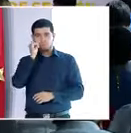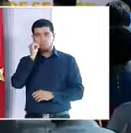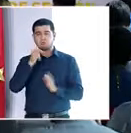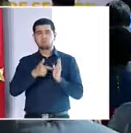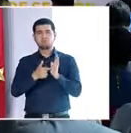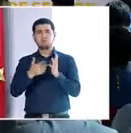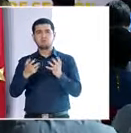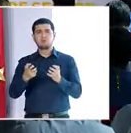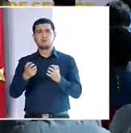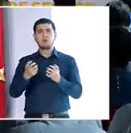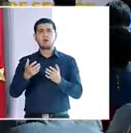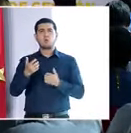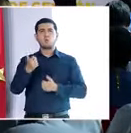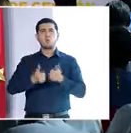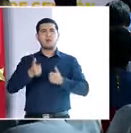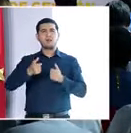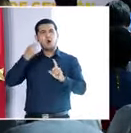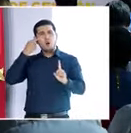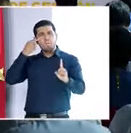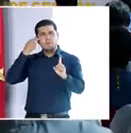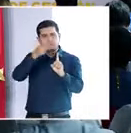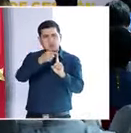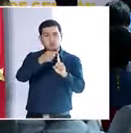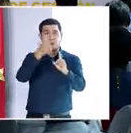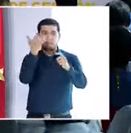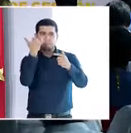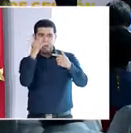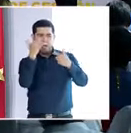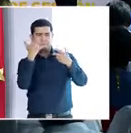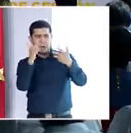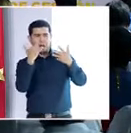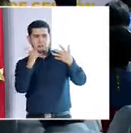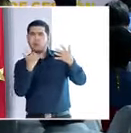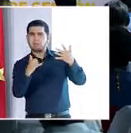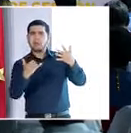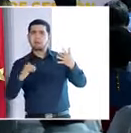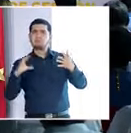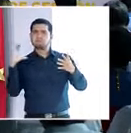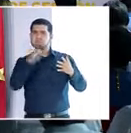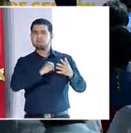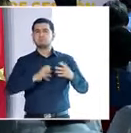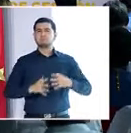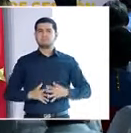continuación los principales logros de este eje estratégico.